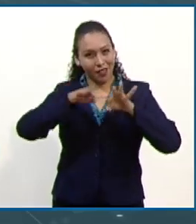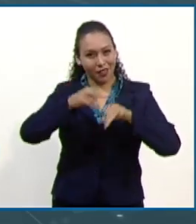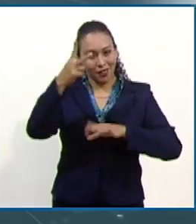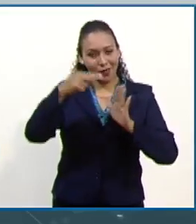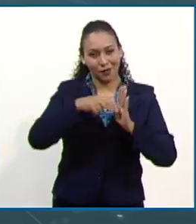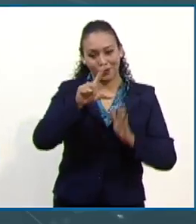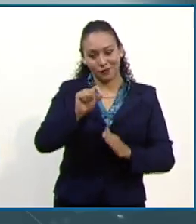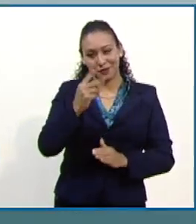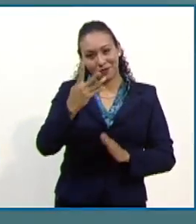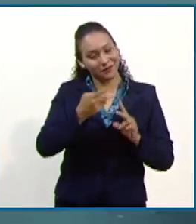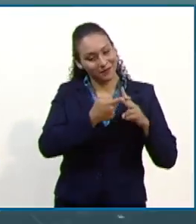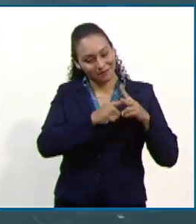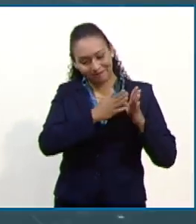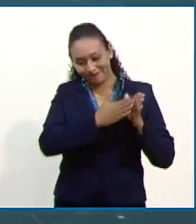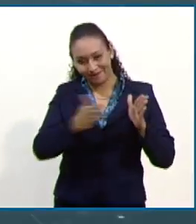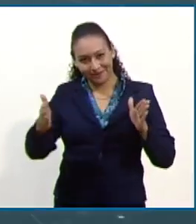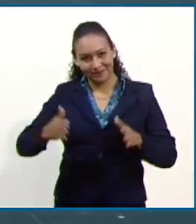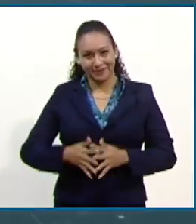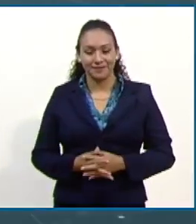2024.